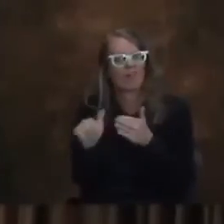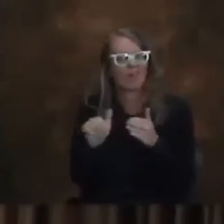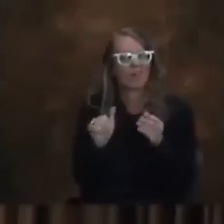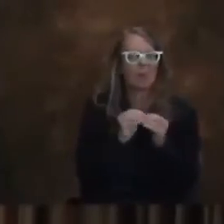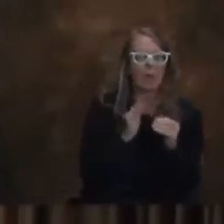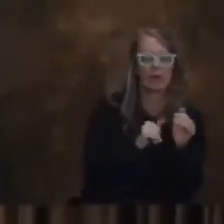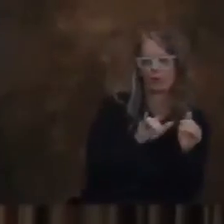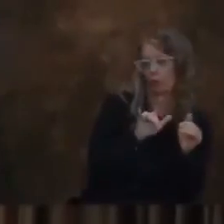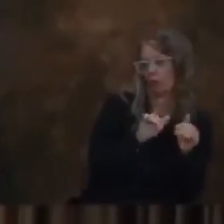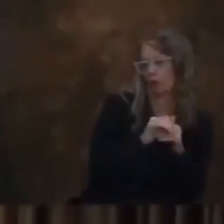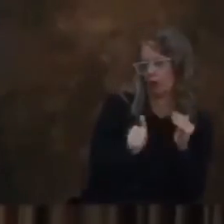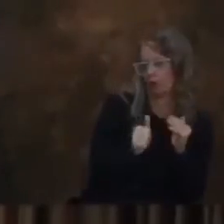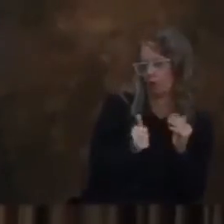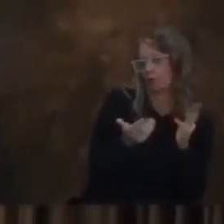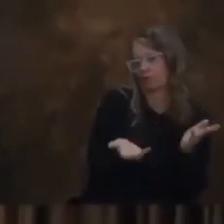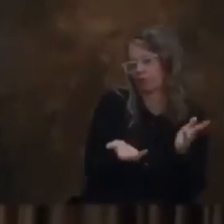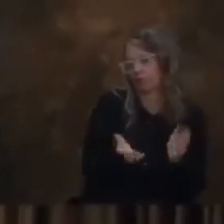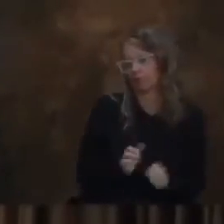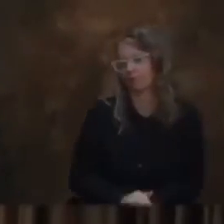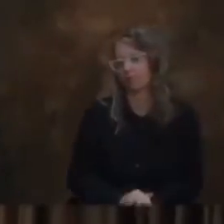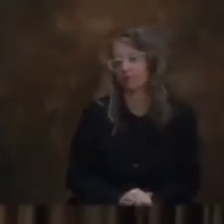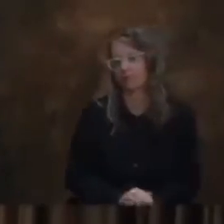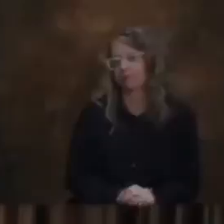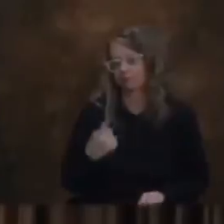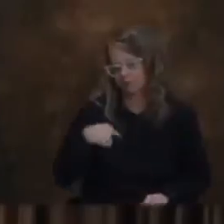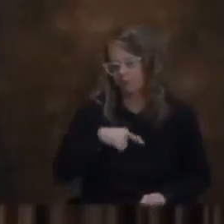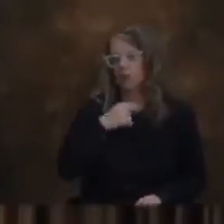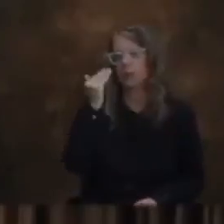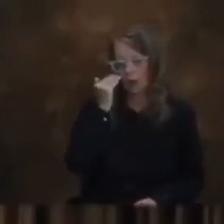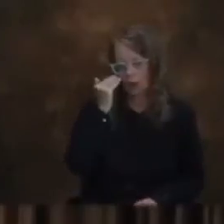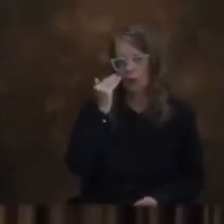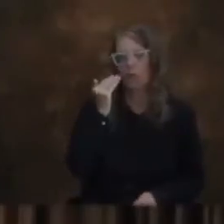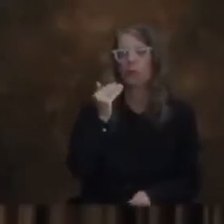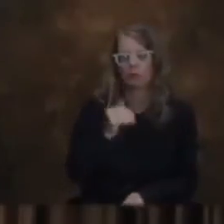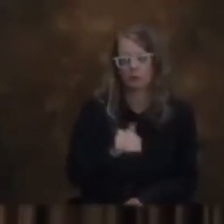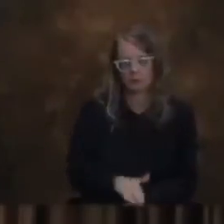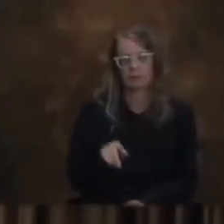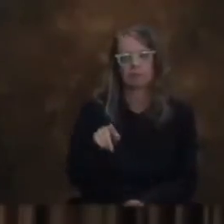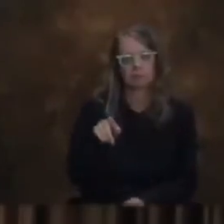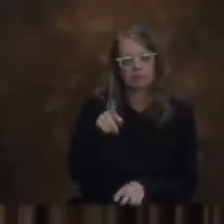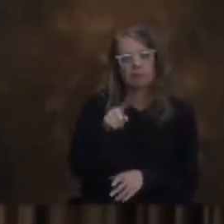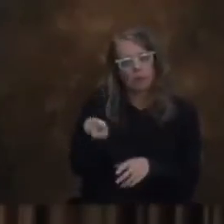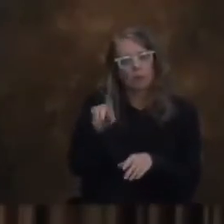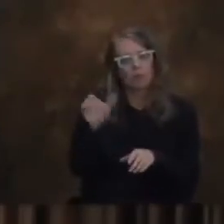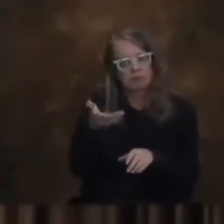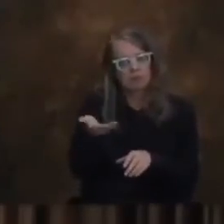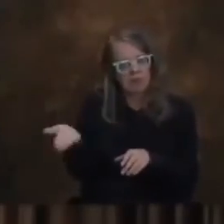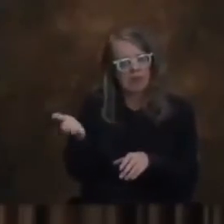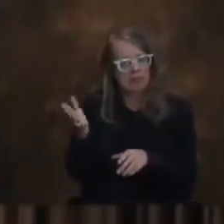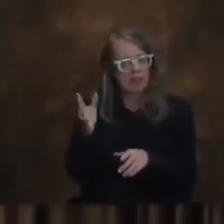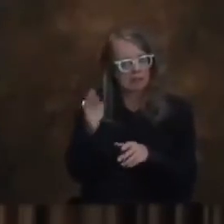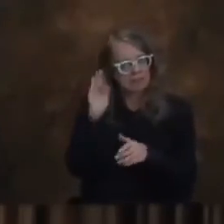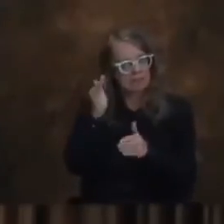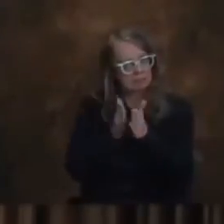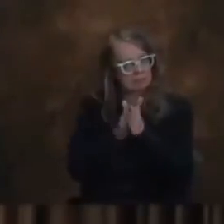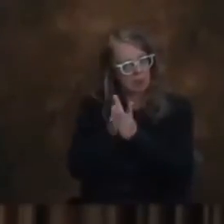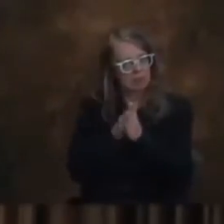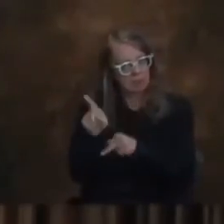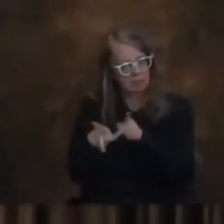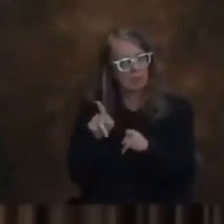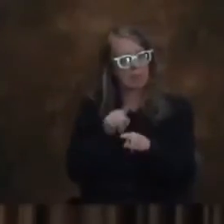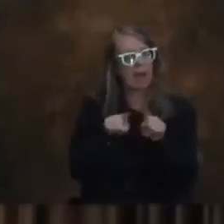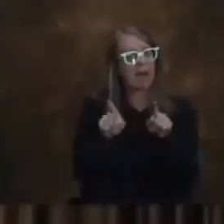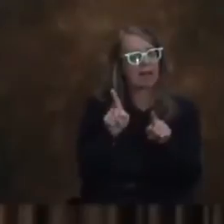hecho que el que la vacuna sea más con estas personas así que sería